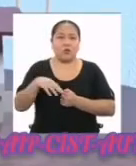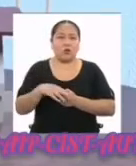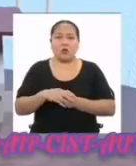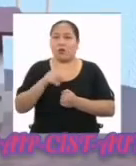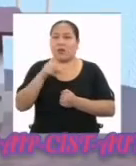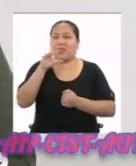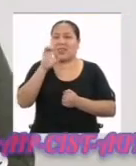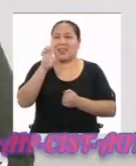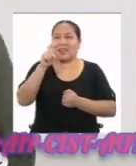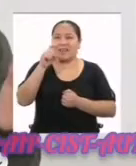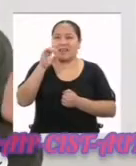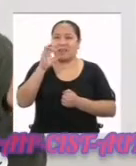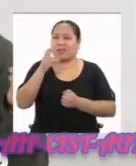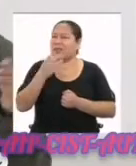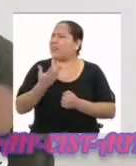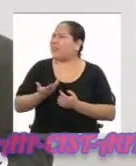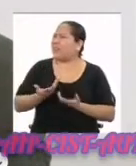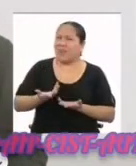¿Qué?